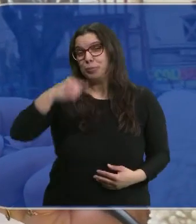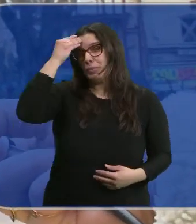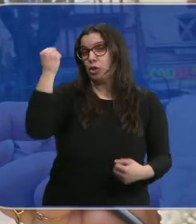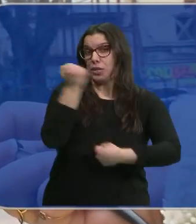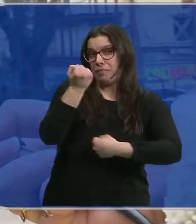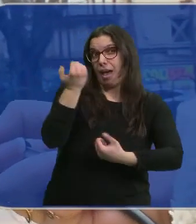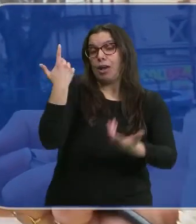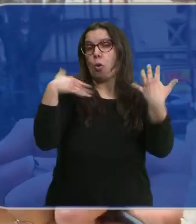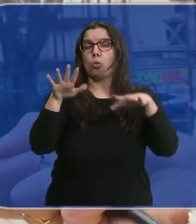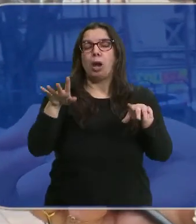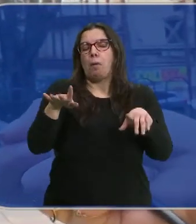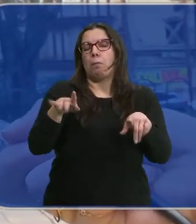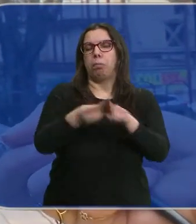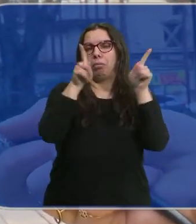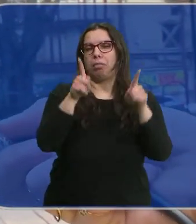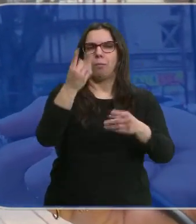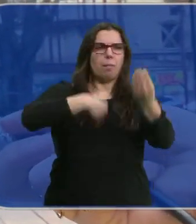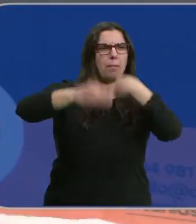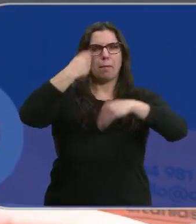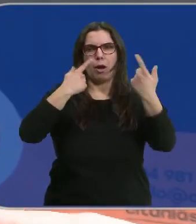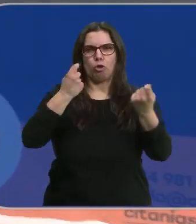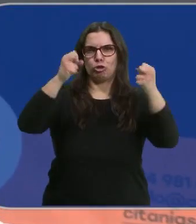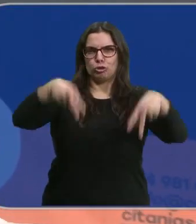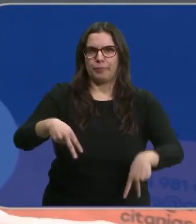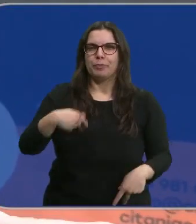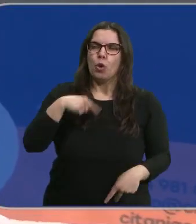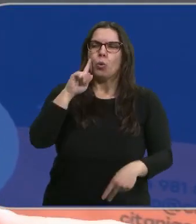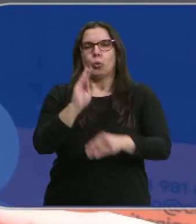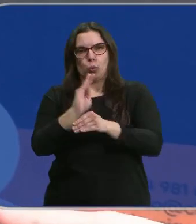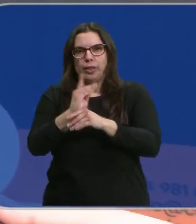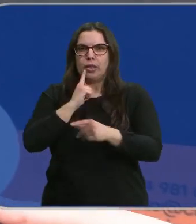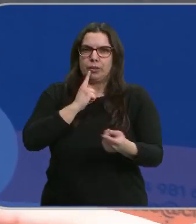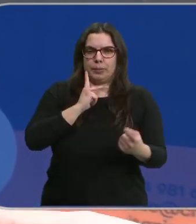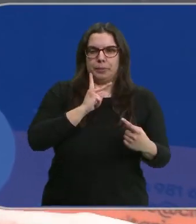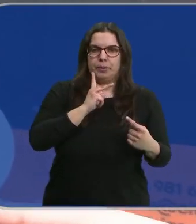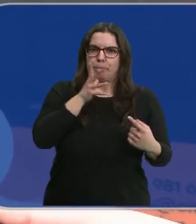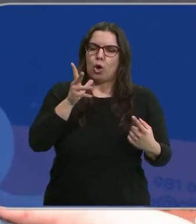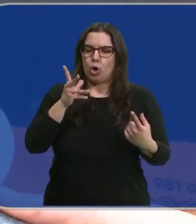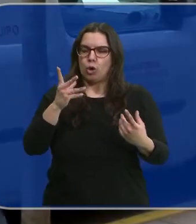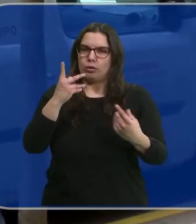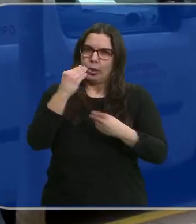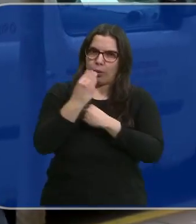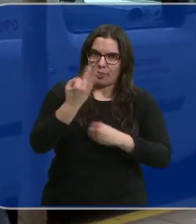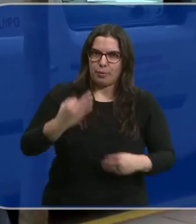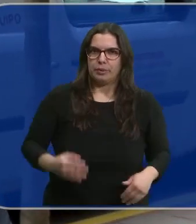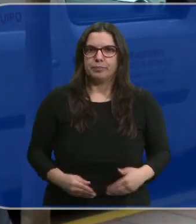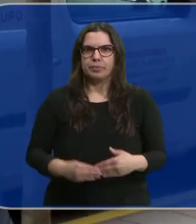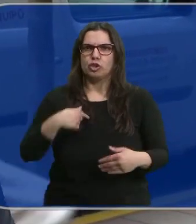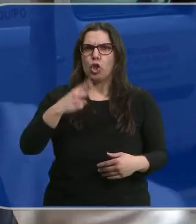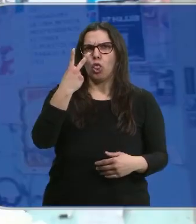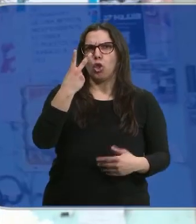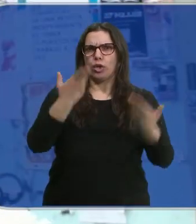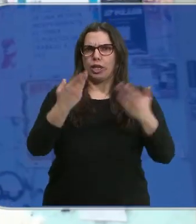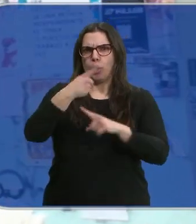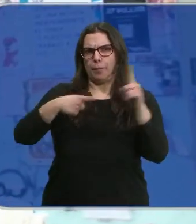hay como la excusa y entonces empiezas a comer sin medida. He tenido bastante cuidado por la cuenta que me tiene. Pues yo he cogido como 2,5